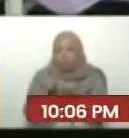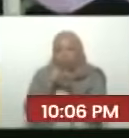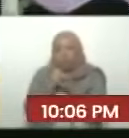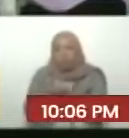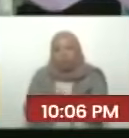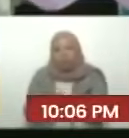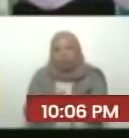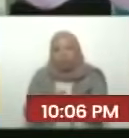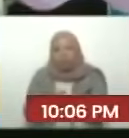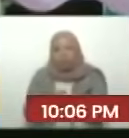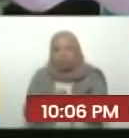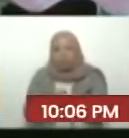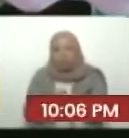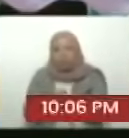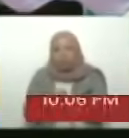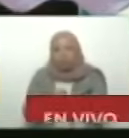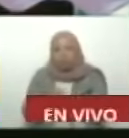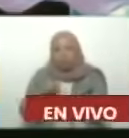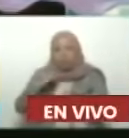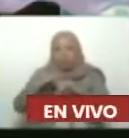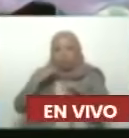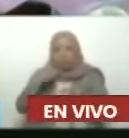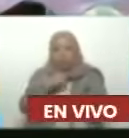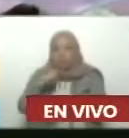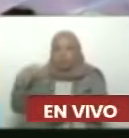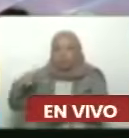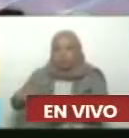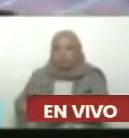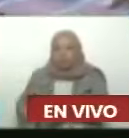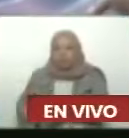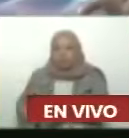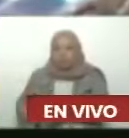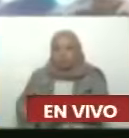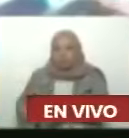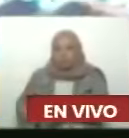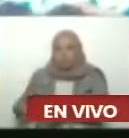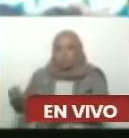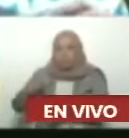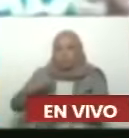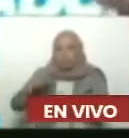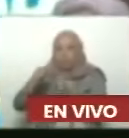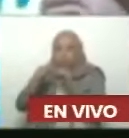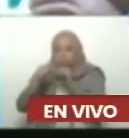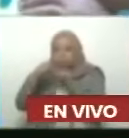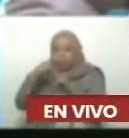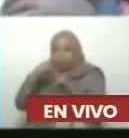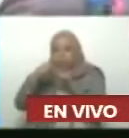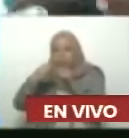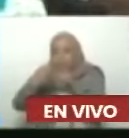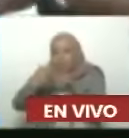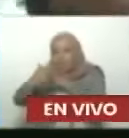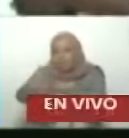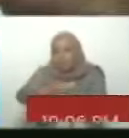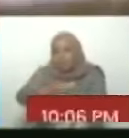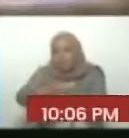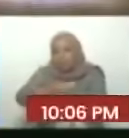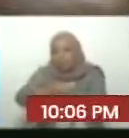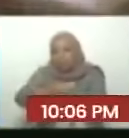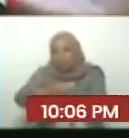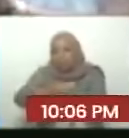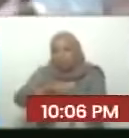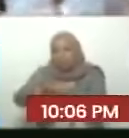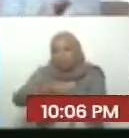esperando solamente que nos llegue la máquina de China y hacerla más gruesa, más larga. Y va, tiene